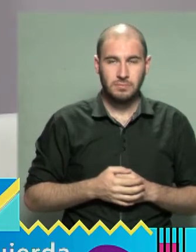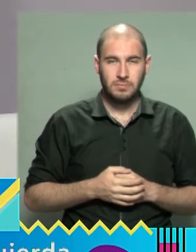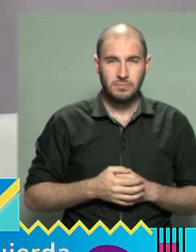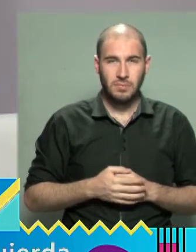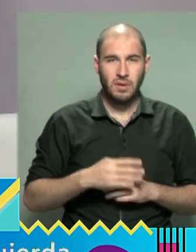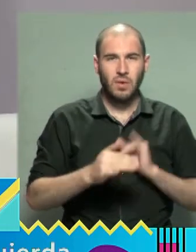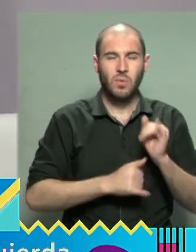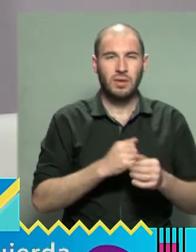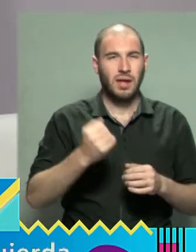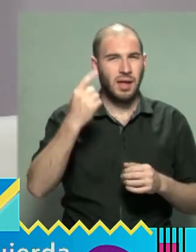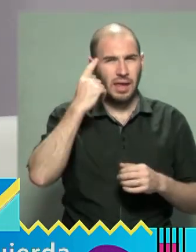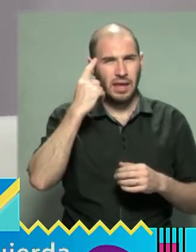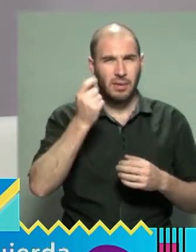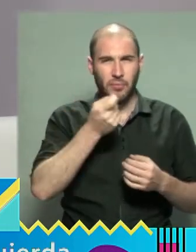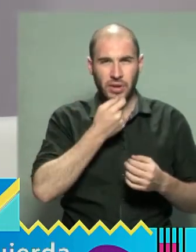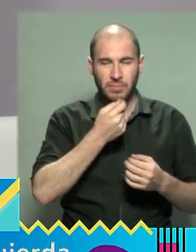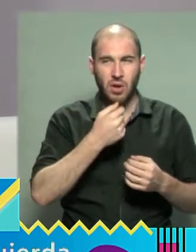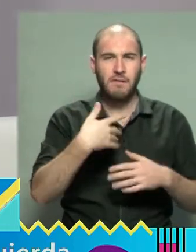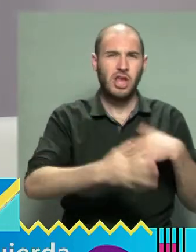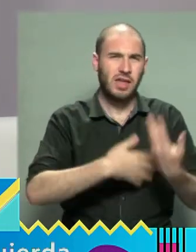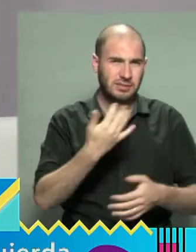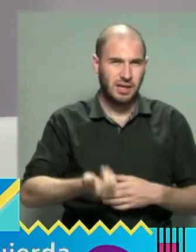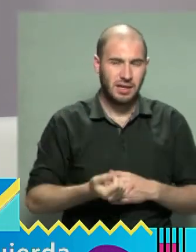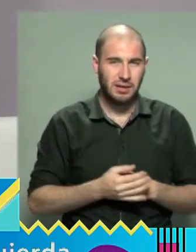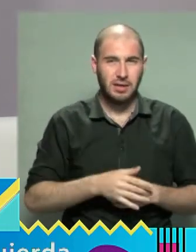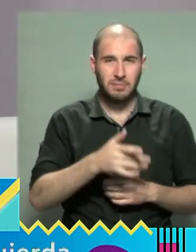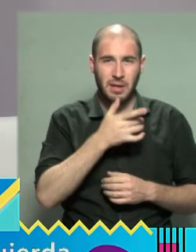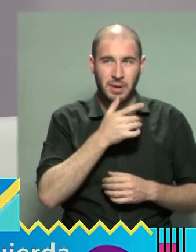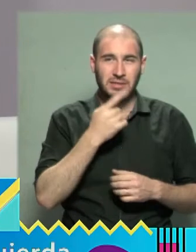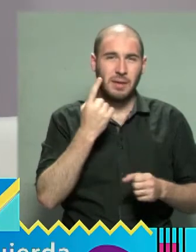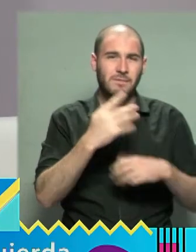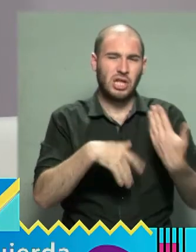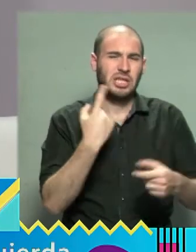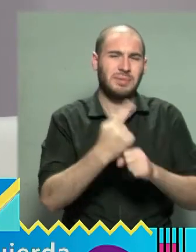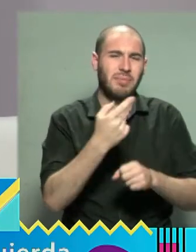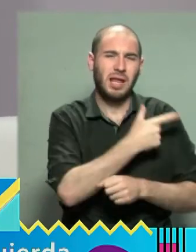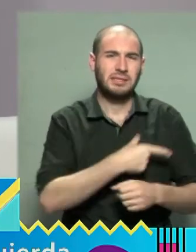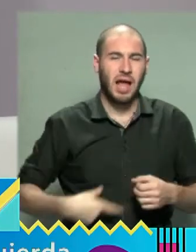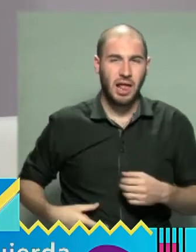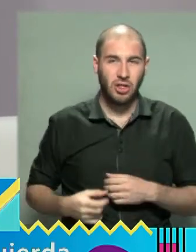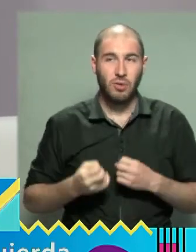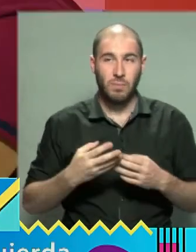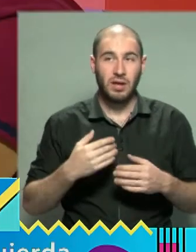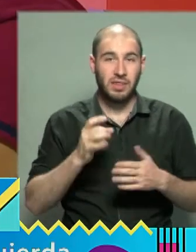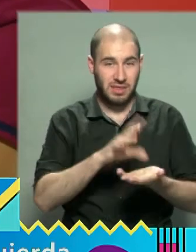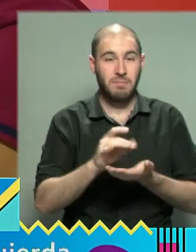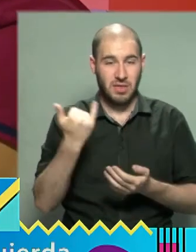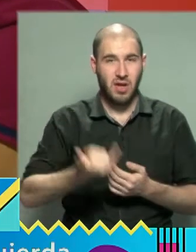cuando desenvuelve la idea de que hubo violencia y demás, yo considero que el primer violento del Estado, porque sí hubieron